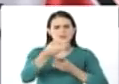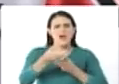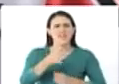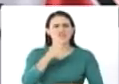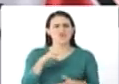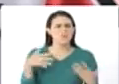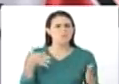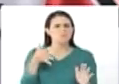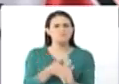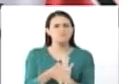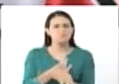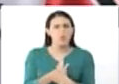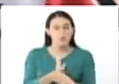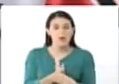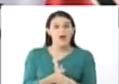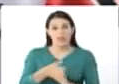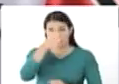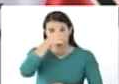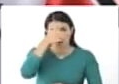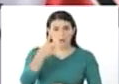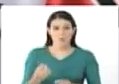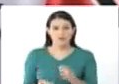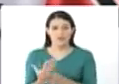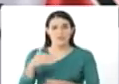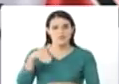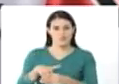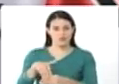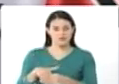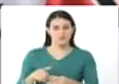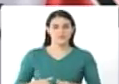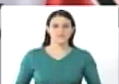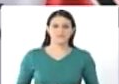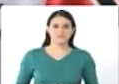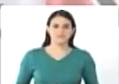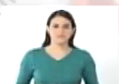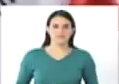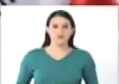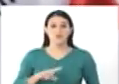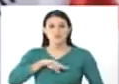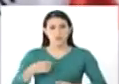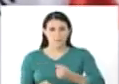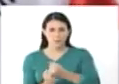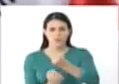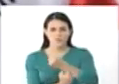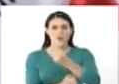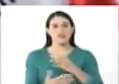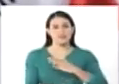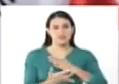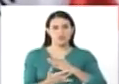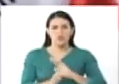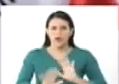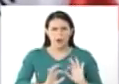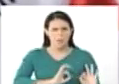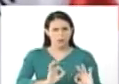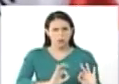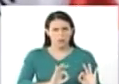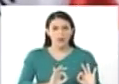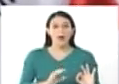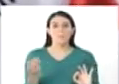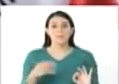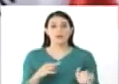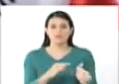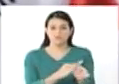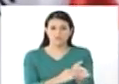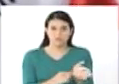este mensaje para informar sobre el evento electoral de este domingo 20 de mayo. Nuestra plataforma tecnológica ya está